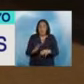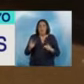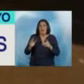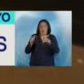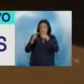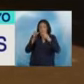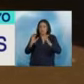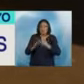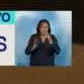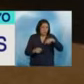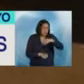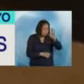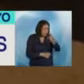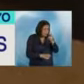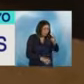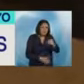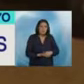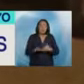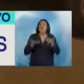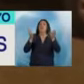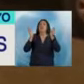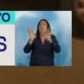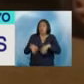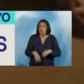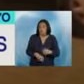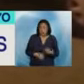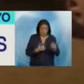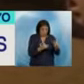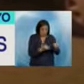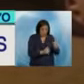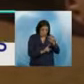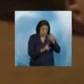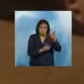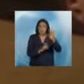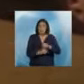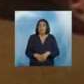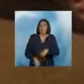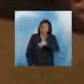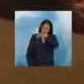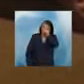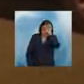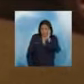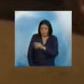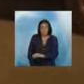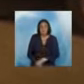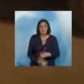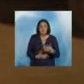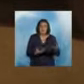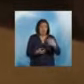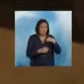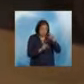Es que nunca te he visto, pues. Nunca te he visto. Entonces, obvio que te he visto llamar. Porque recién te he visto.